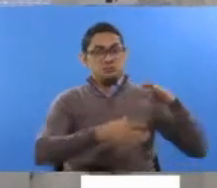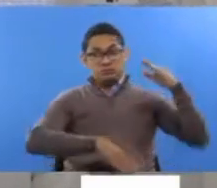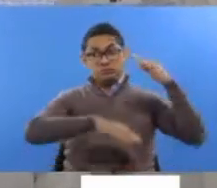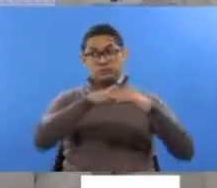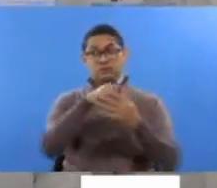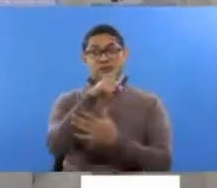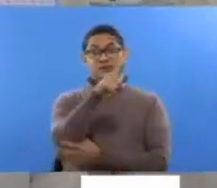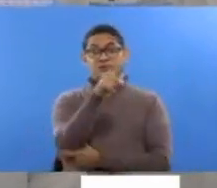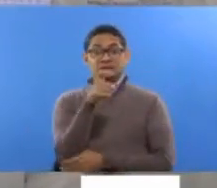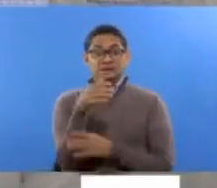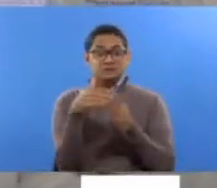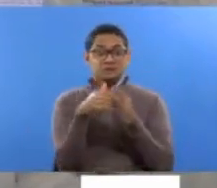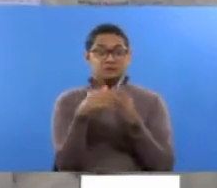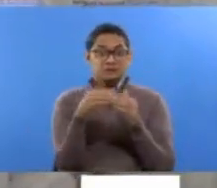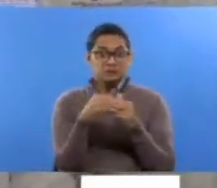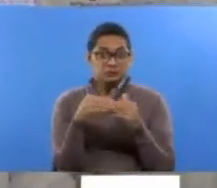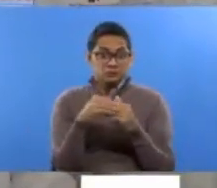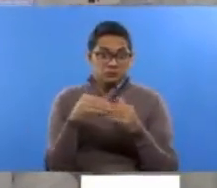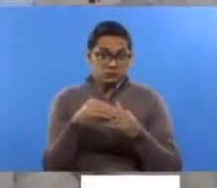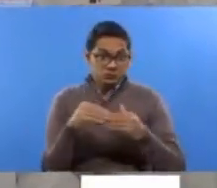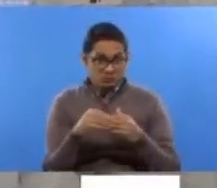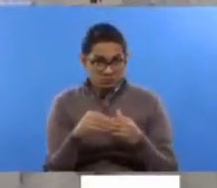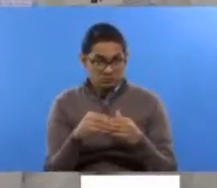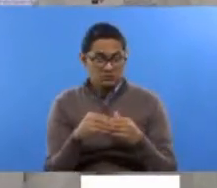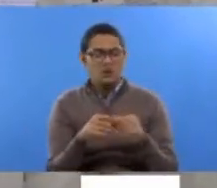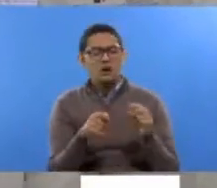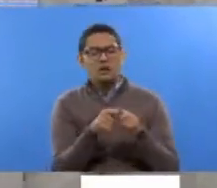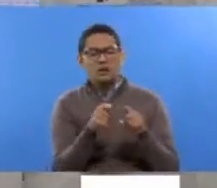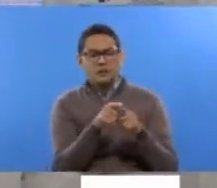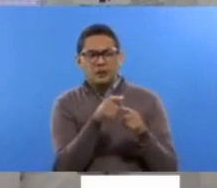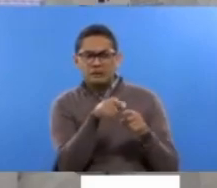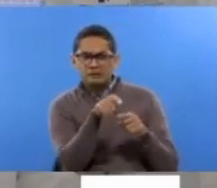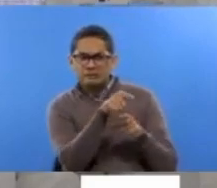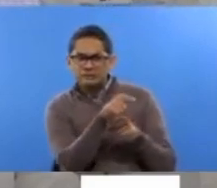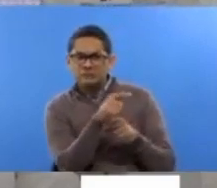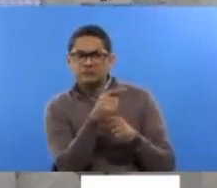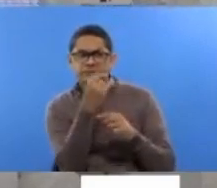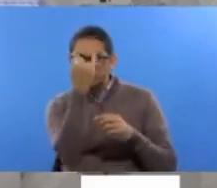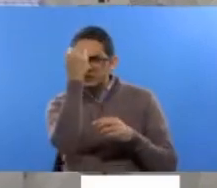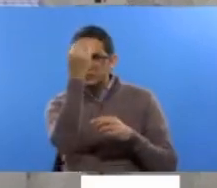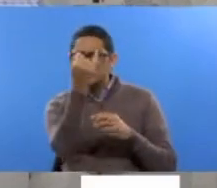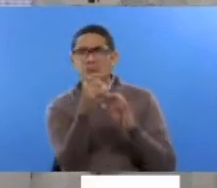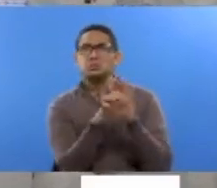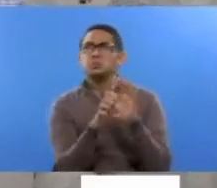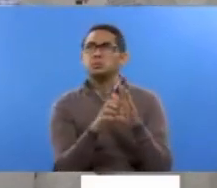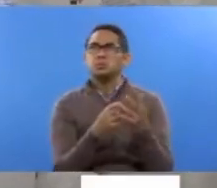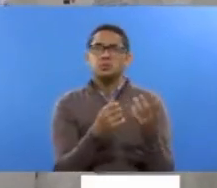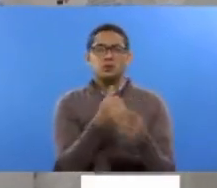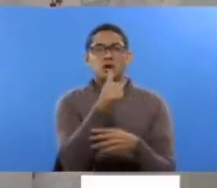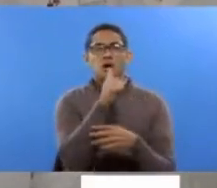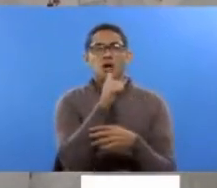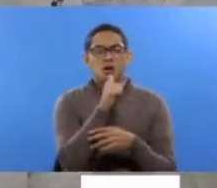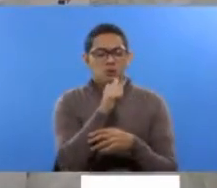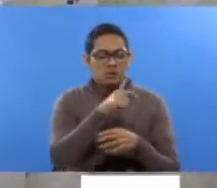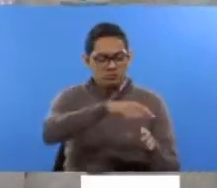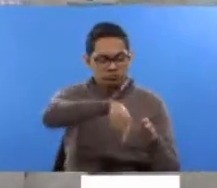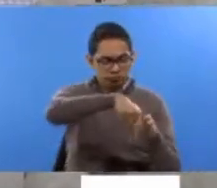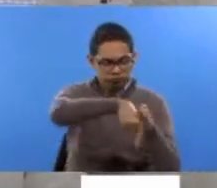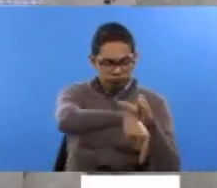balboas, hay un renglón allí de cosecha de agua. O sea, que se va a